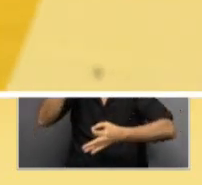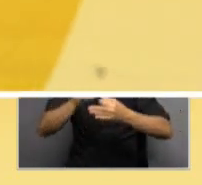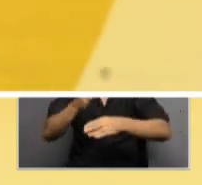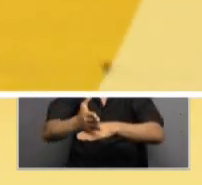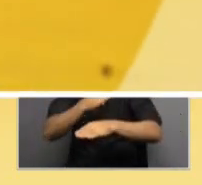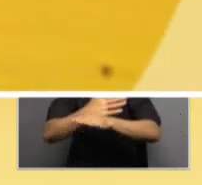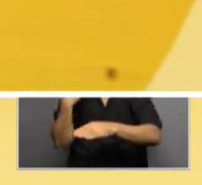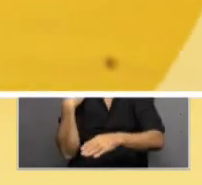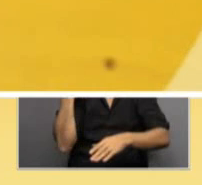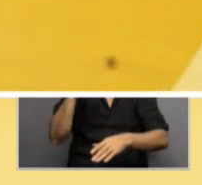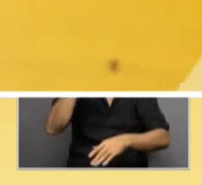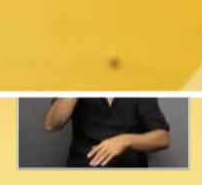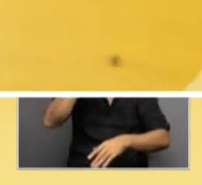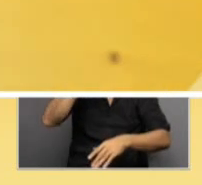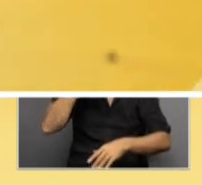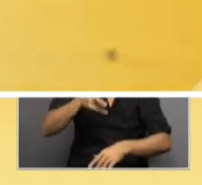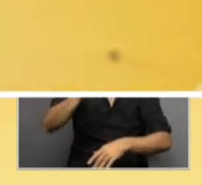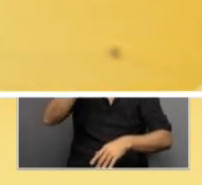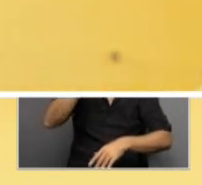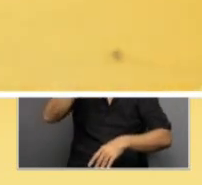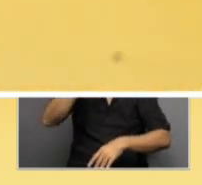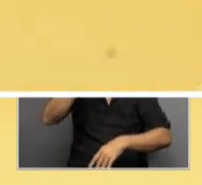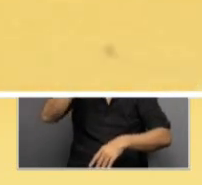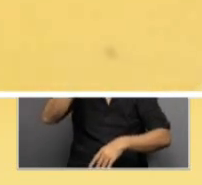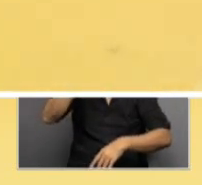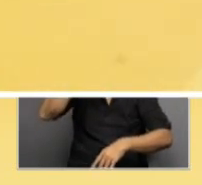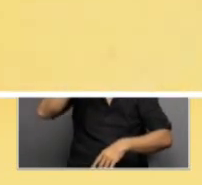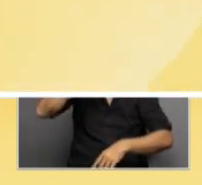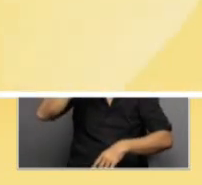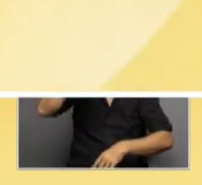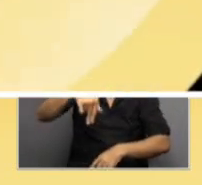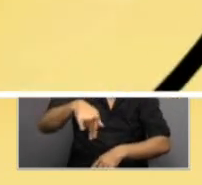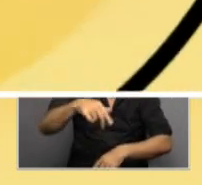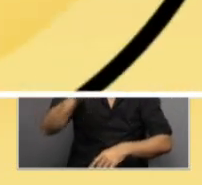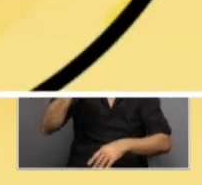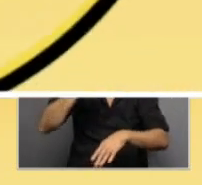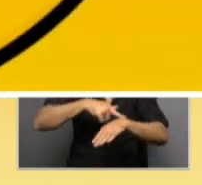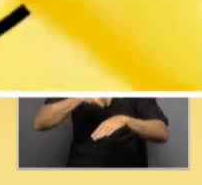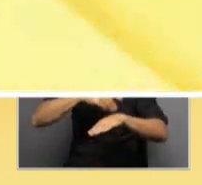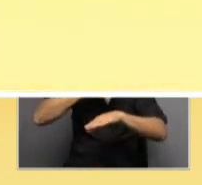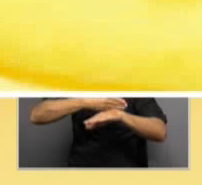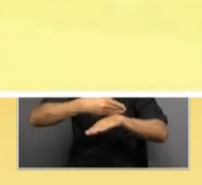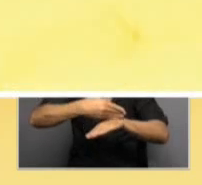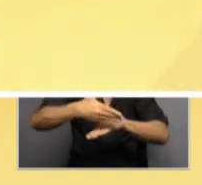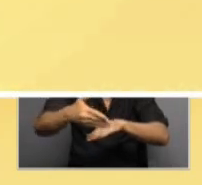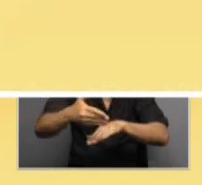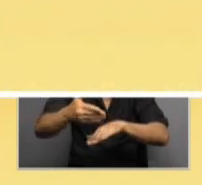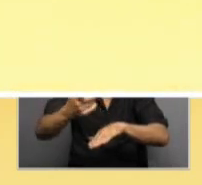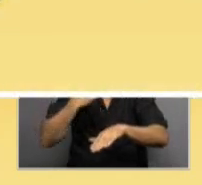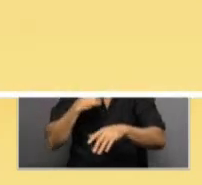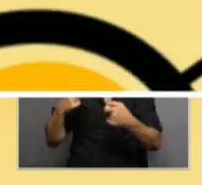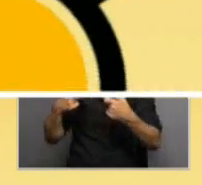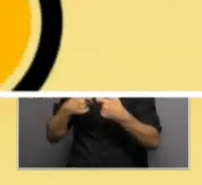al rector después paso cierto tiempo por mis colegas de